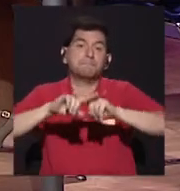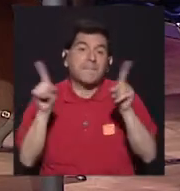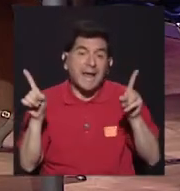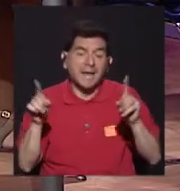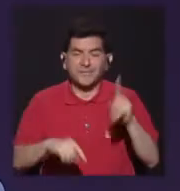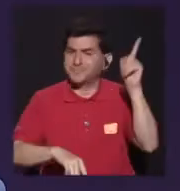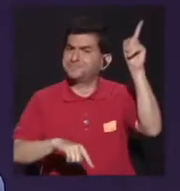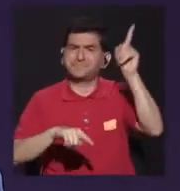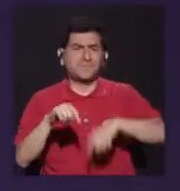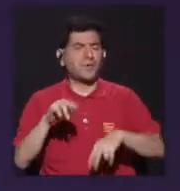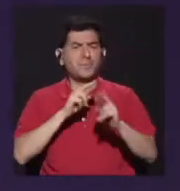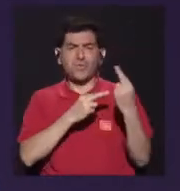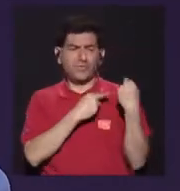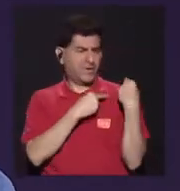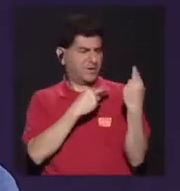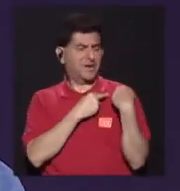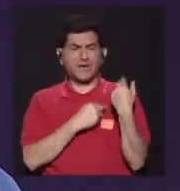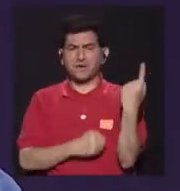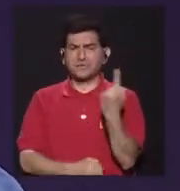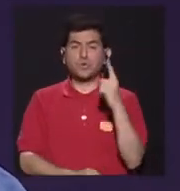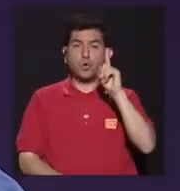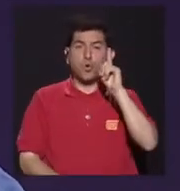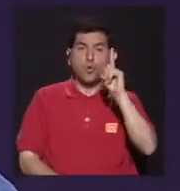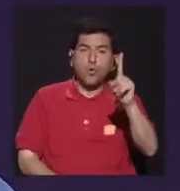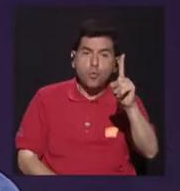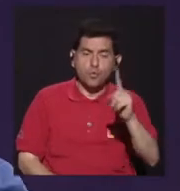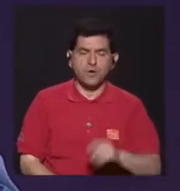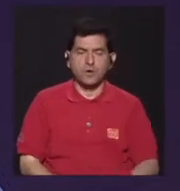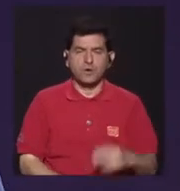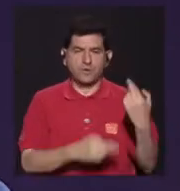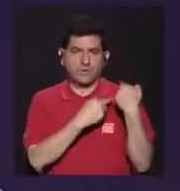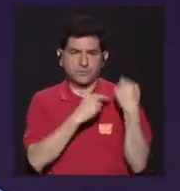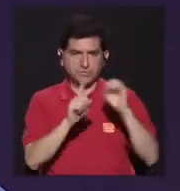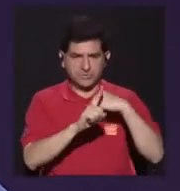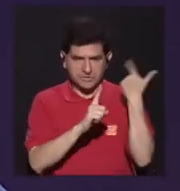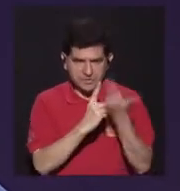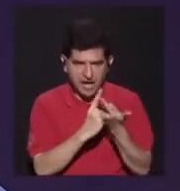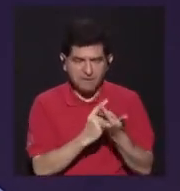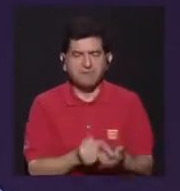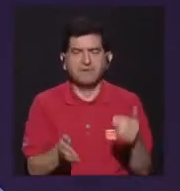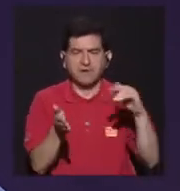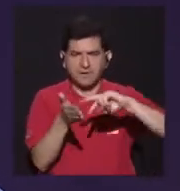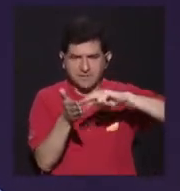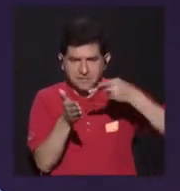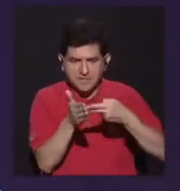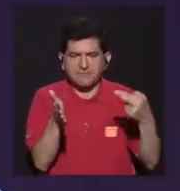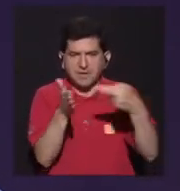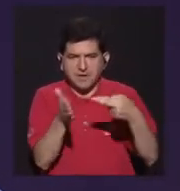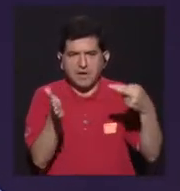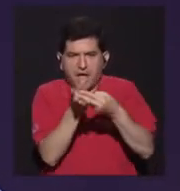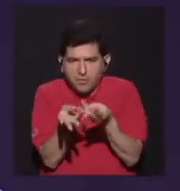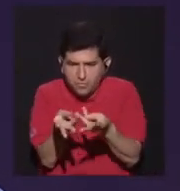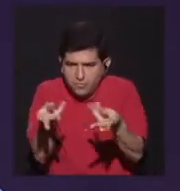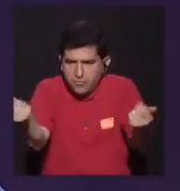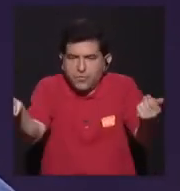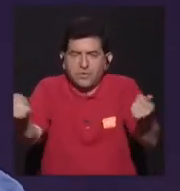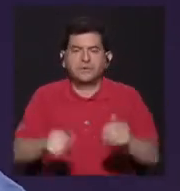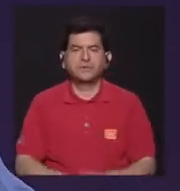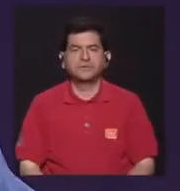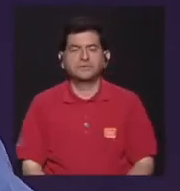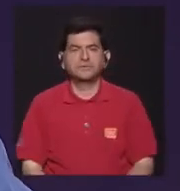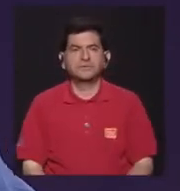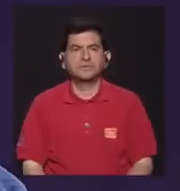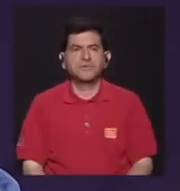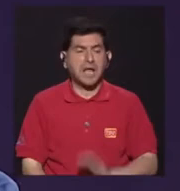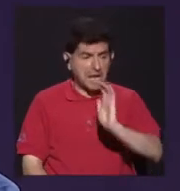no podemos responsabilizar a solo un agente social para decir que esto se reproduce. Mira,